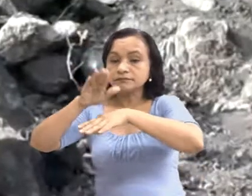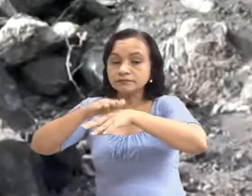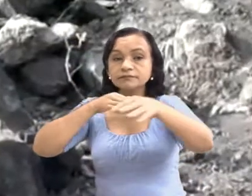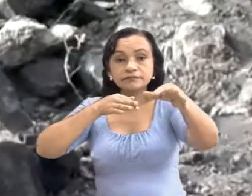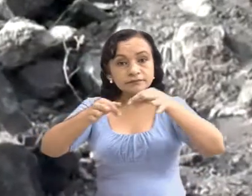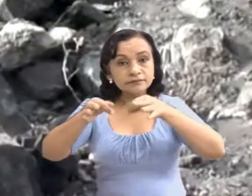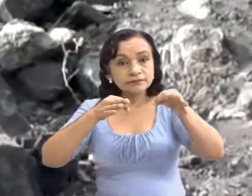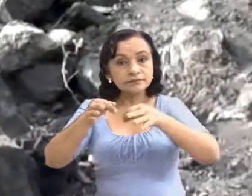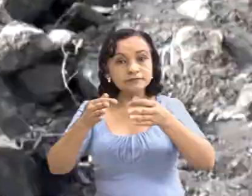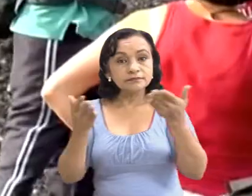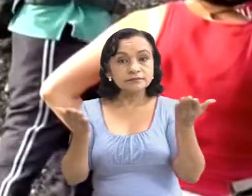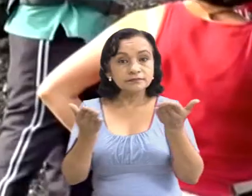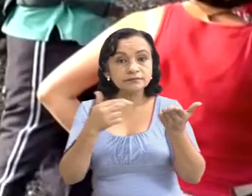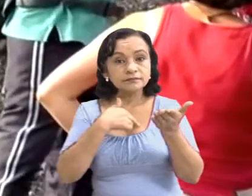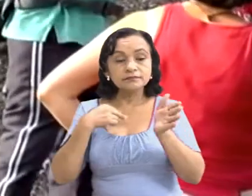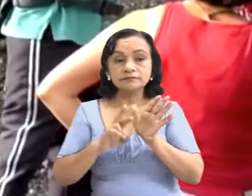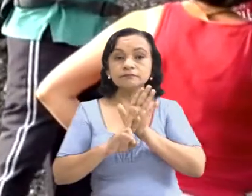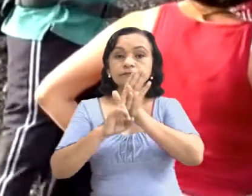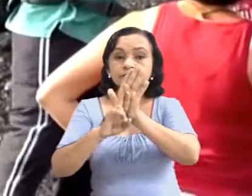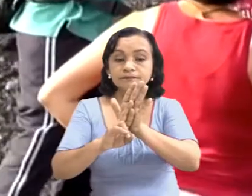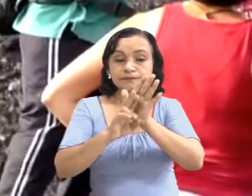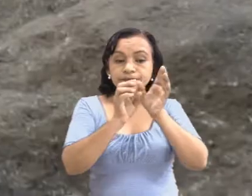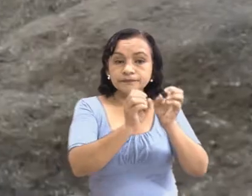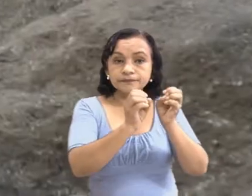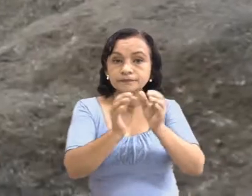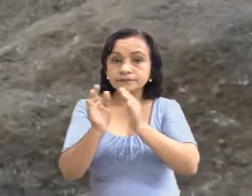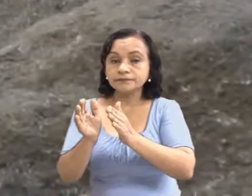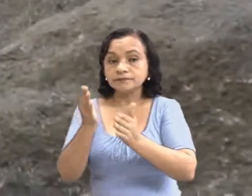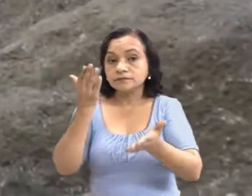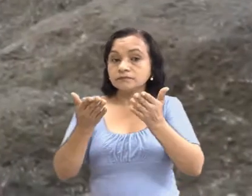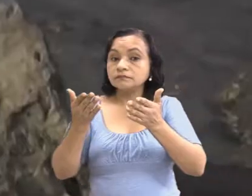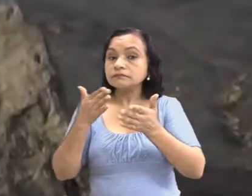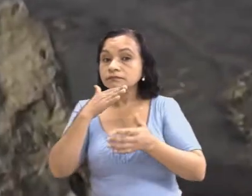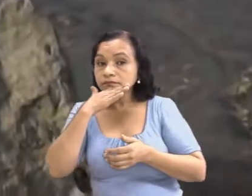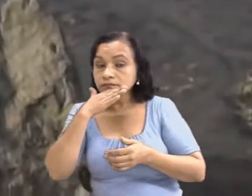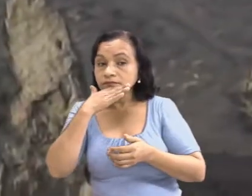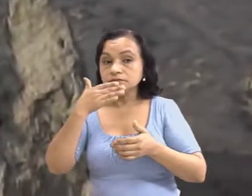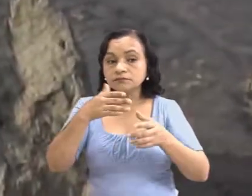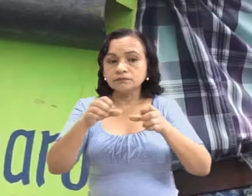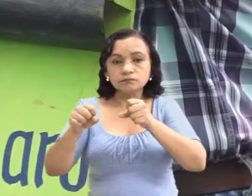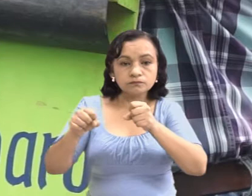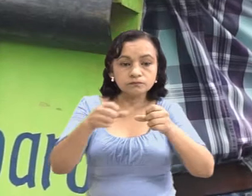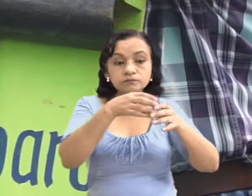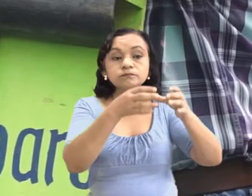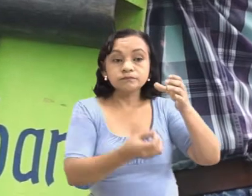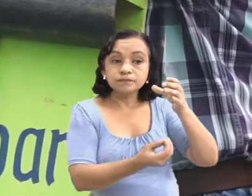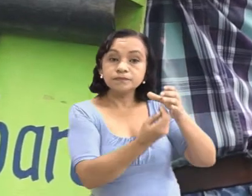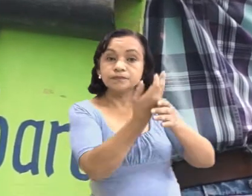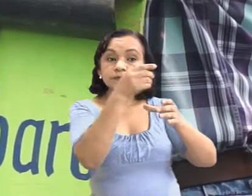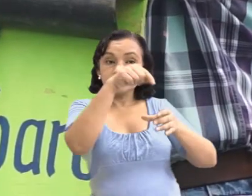y capacitaciones alrededor de cómo dar respuesta y organizarse al momento de un evento telúrgico aquí en el volcán.